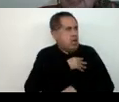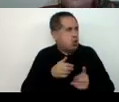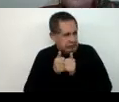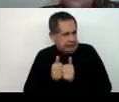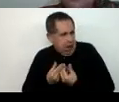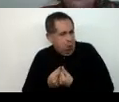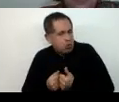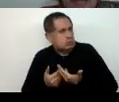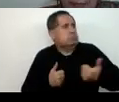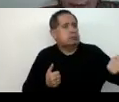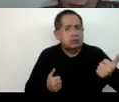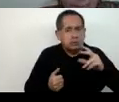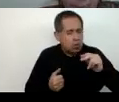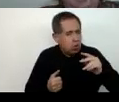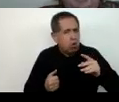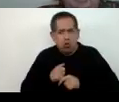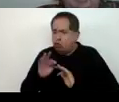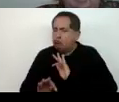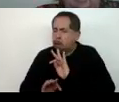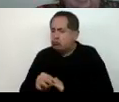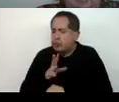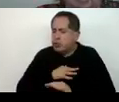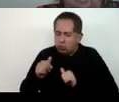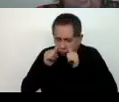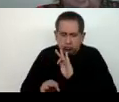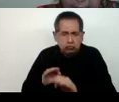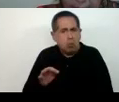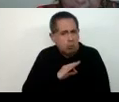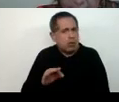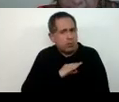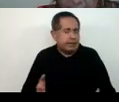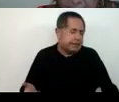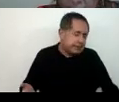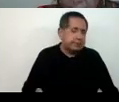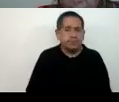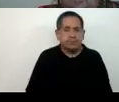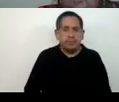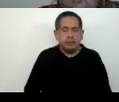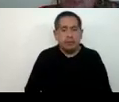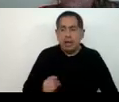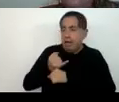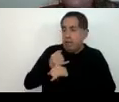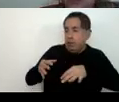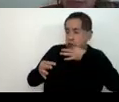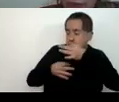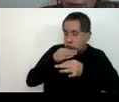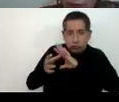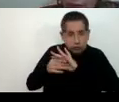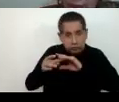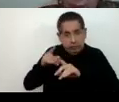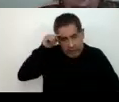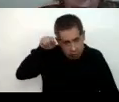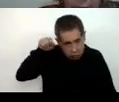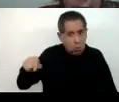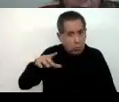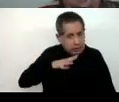y hacerse cargo de la crianza. Con la finalidad de garantizar el derecho a la información sobre el pleno ejercicio